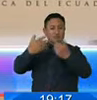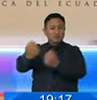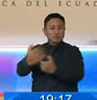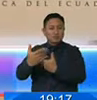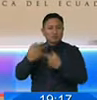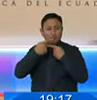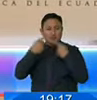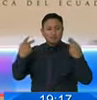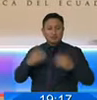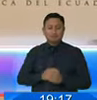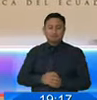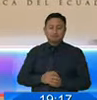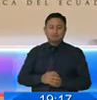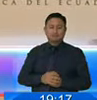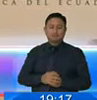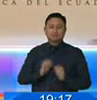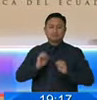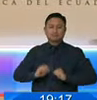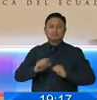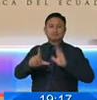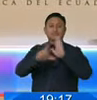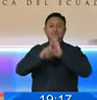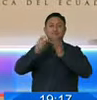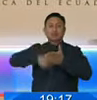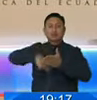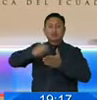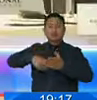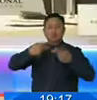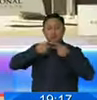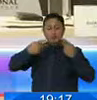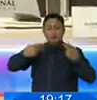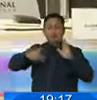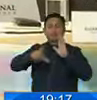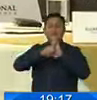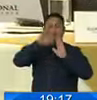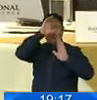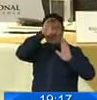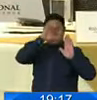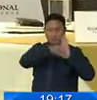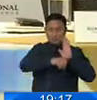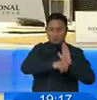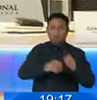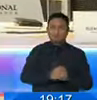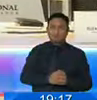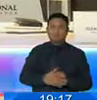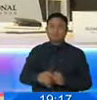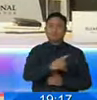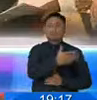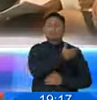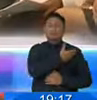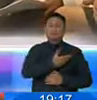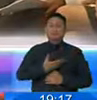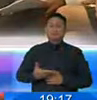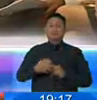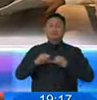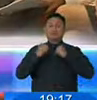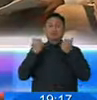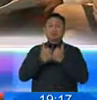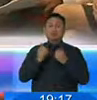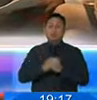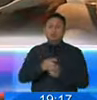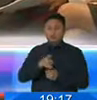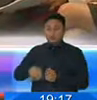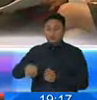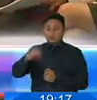Información Pública, la Ley de Contratación Pública y la Ley de Minería. Elizabeth Cabezas, presidenta de la Asamblea Nacional, agradeció por la iniciativa